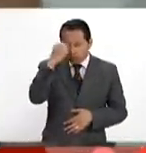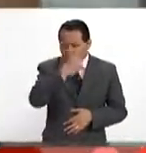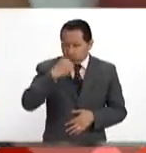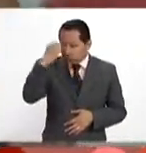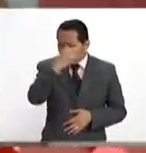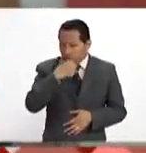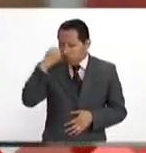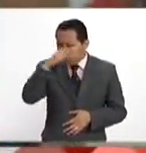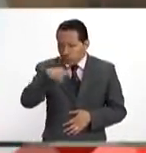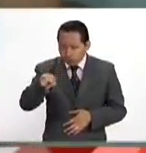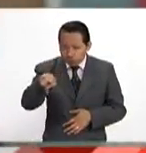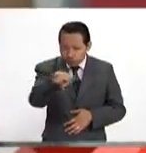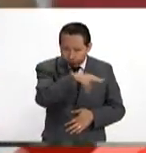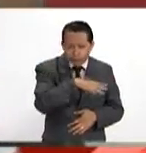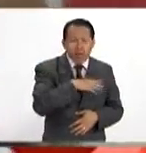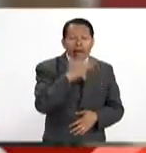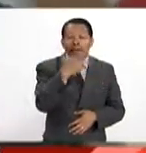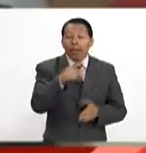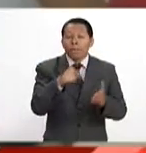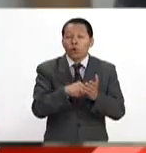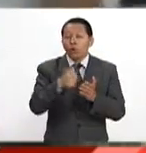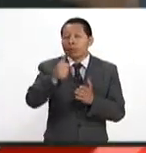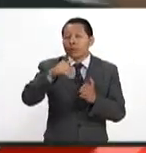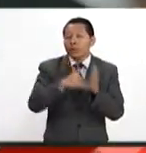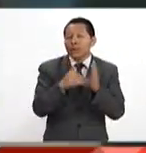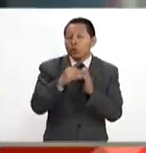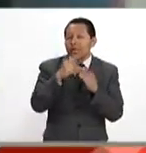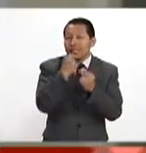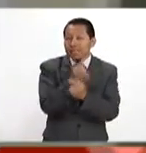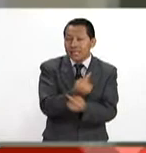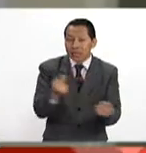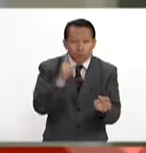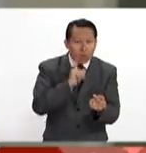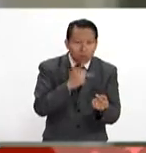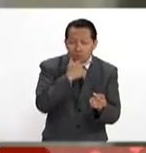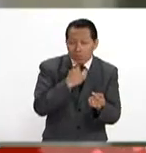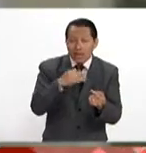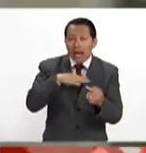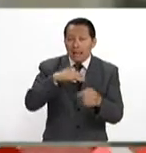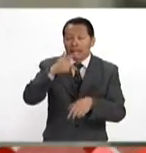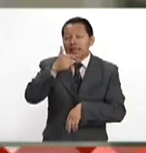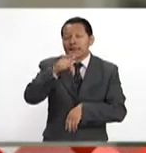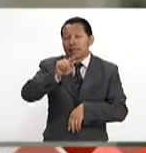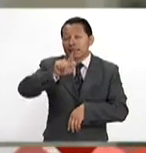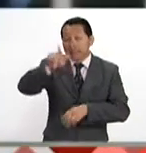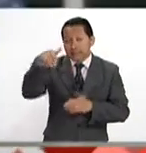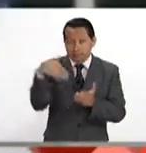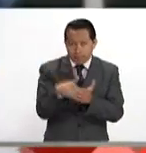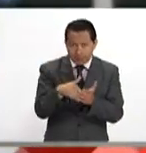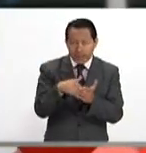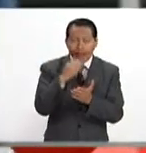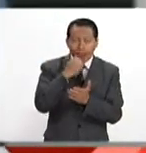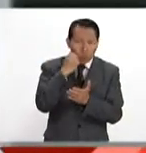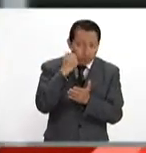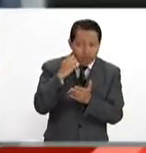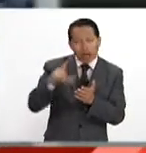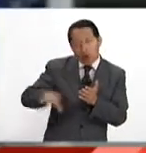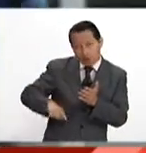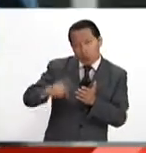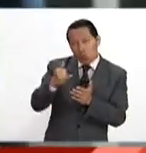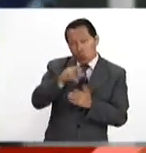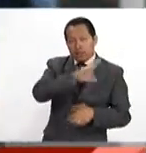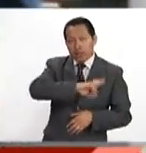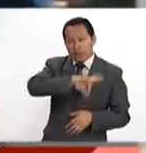evaluó el estado nutricional de 10.6 millones de niños y niñas que estudian en más de 77,000 escuelas públicas y